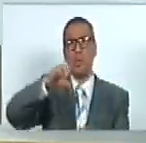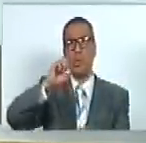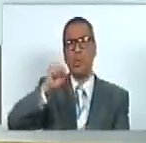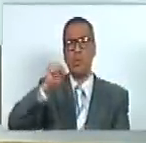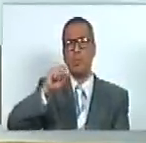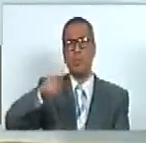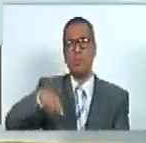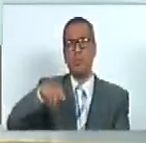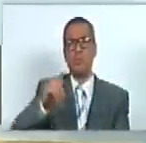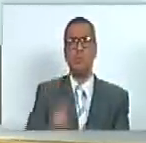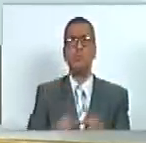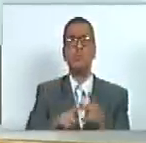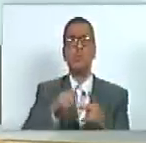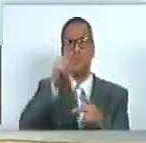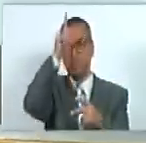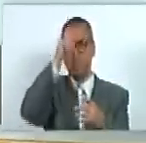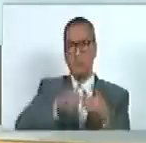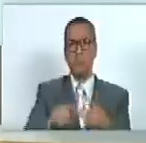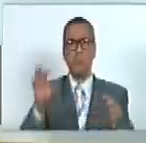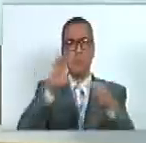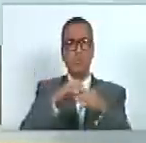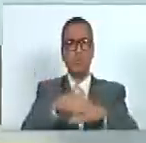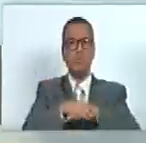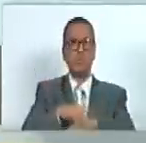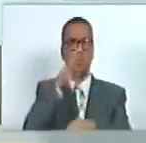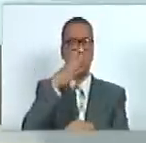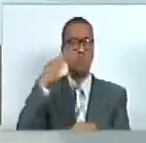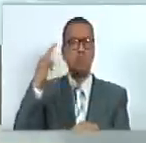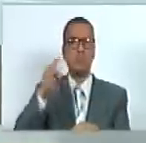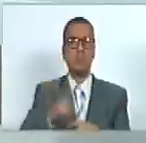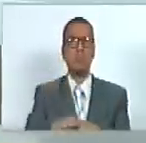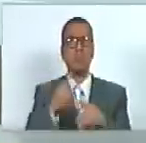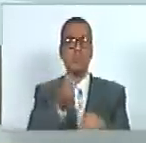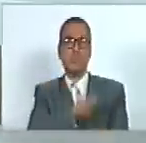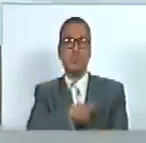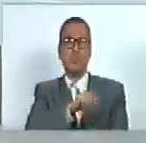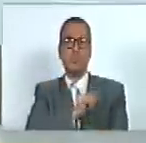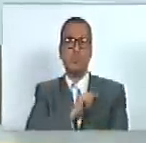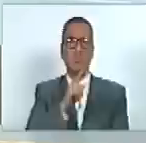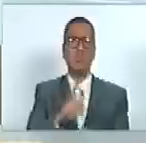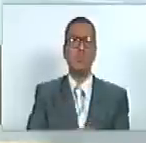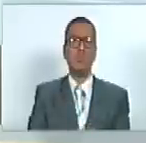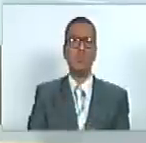Borrell, Alemania, Reino Unido, Francia, España,